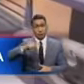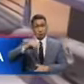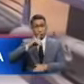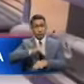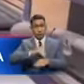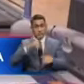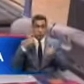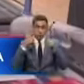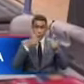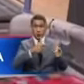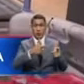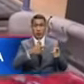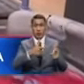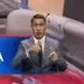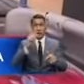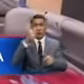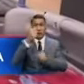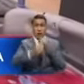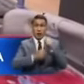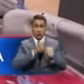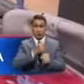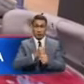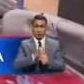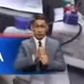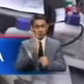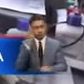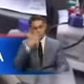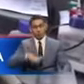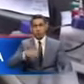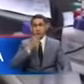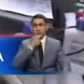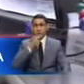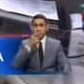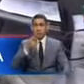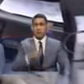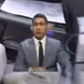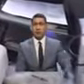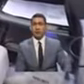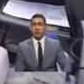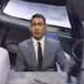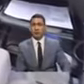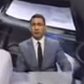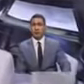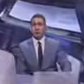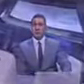médica por al menos 10 años. Juan Pablo Ruiz, TC Televisión.